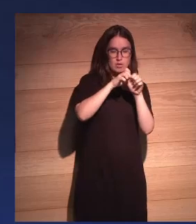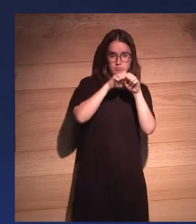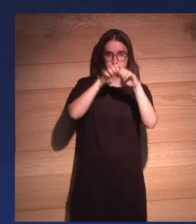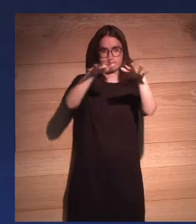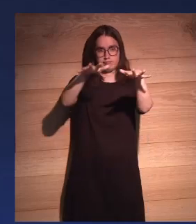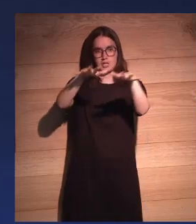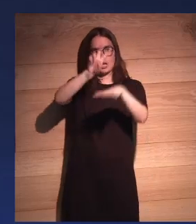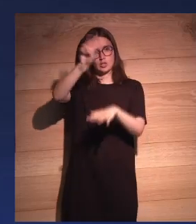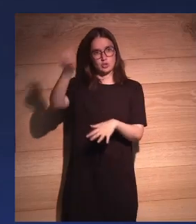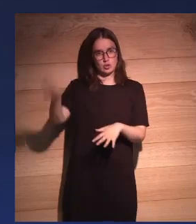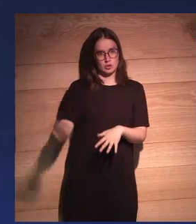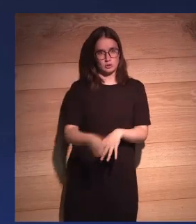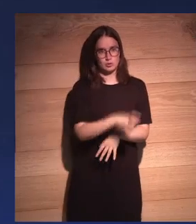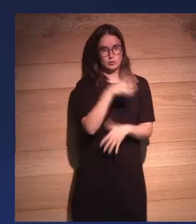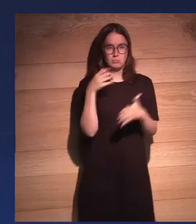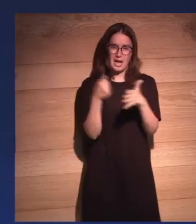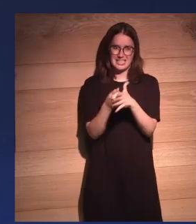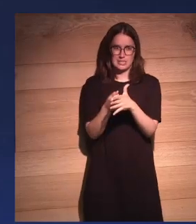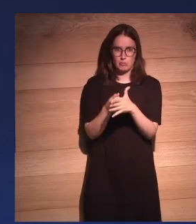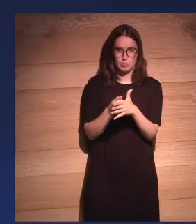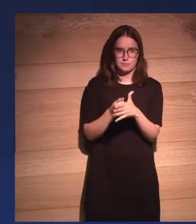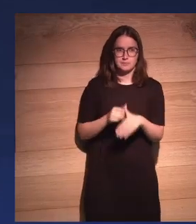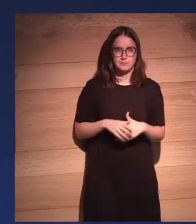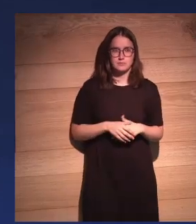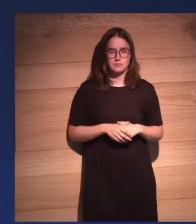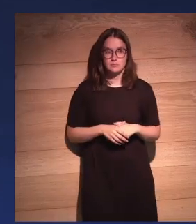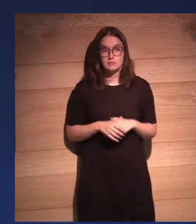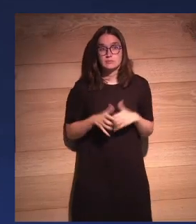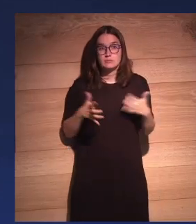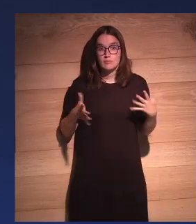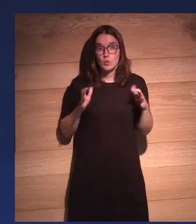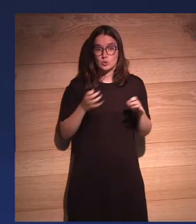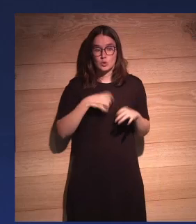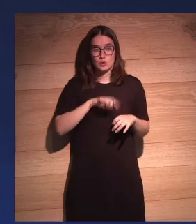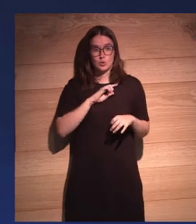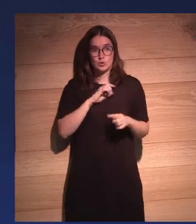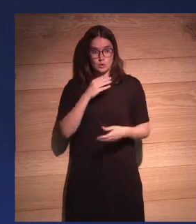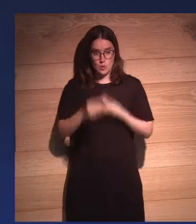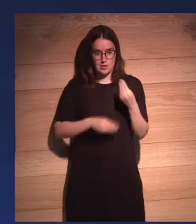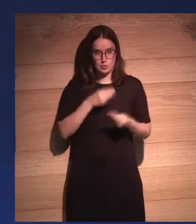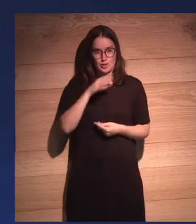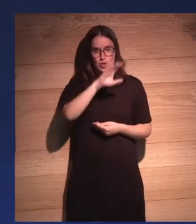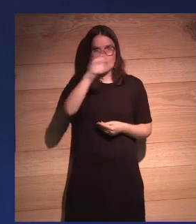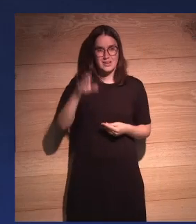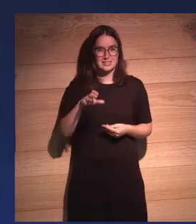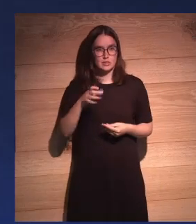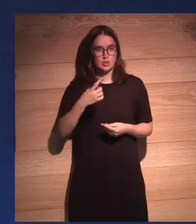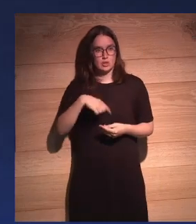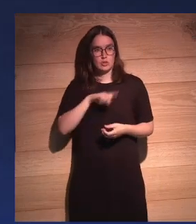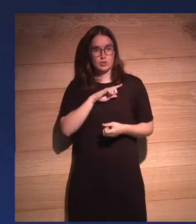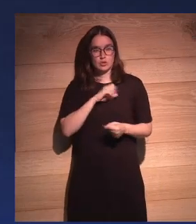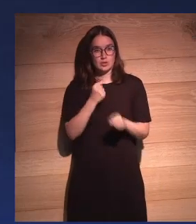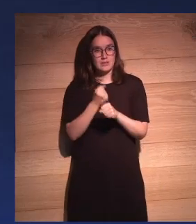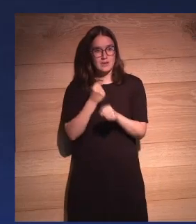lo podamos implementar en el máximo número de lugares posibles, ¿no? Y de hecho nosotros no solamente lo hacemos en los países